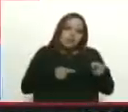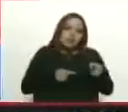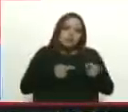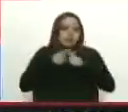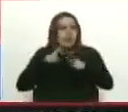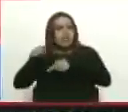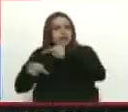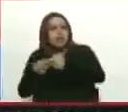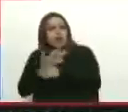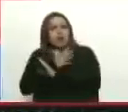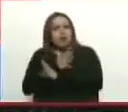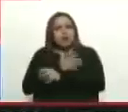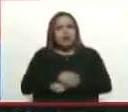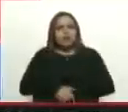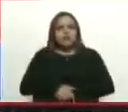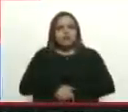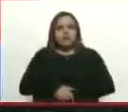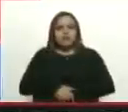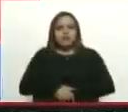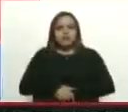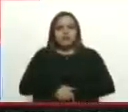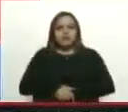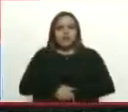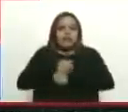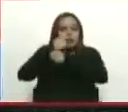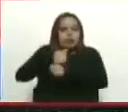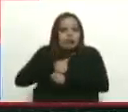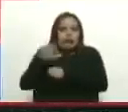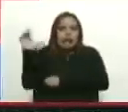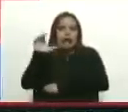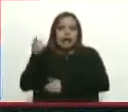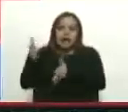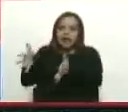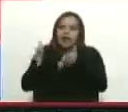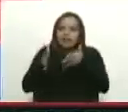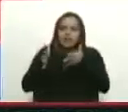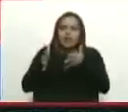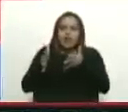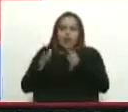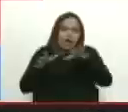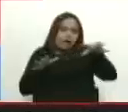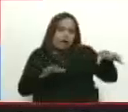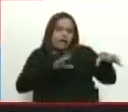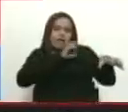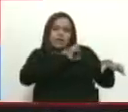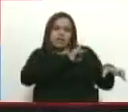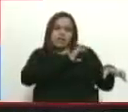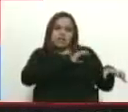jugó Centauros de Caracas y le ganaron a un equipo chileno,